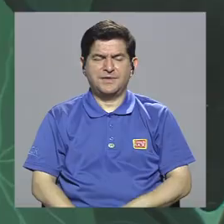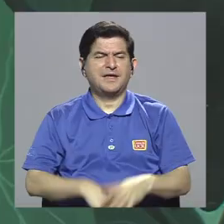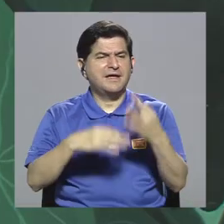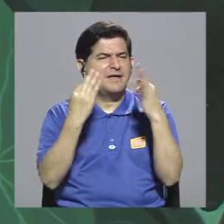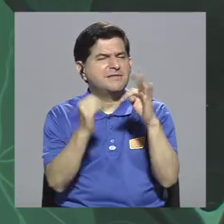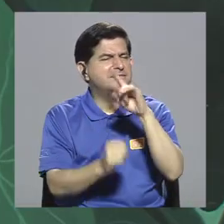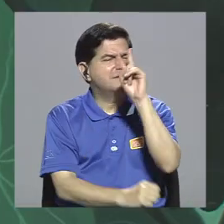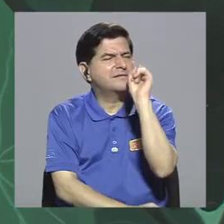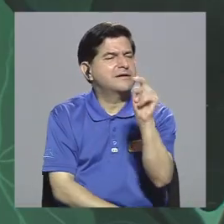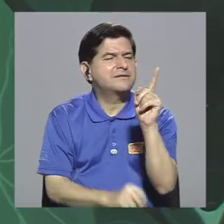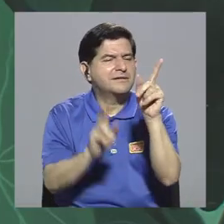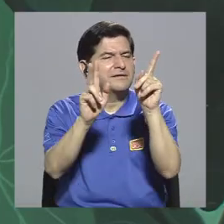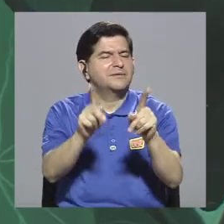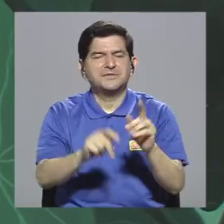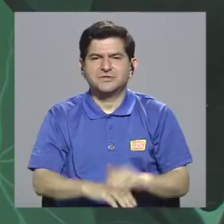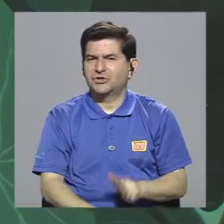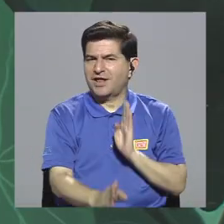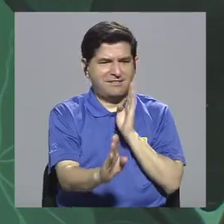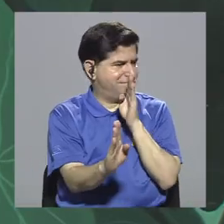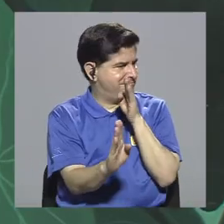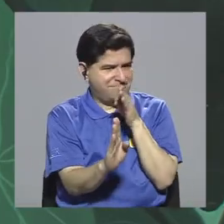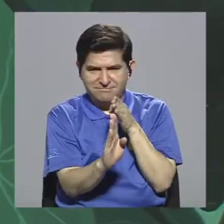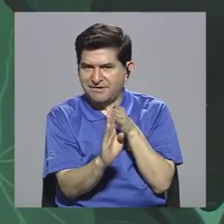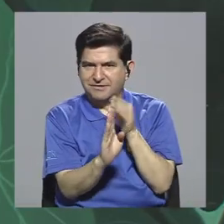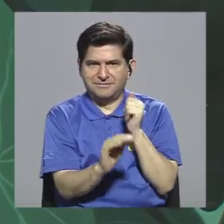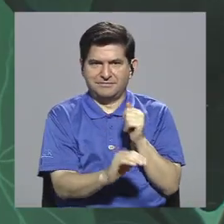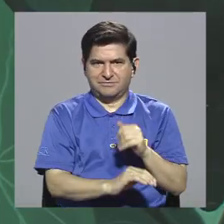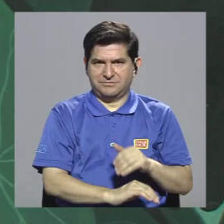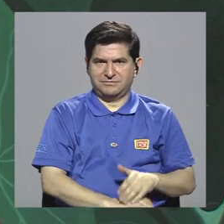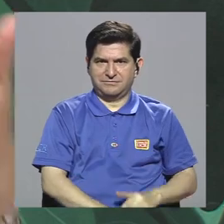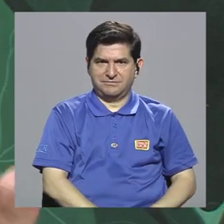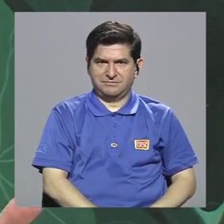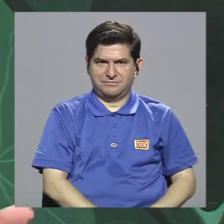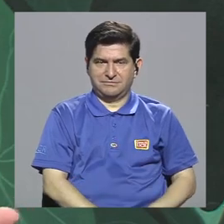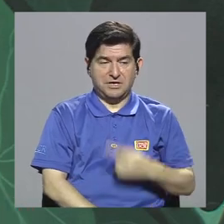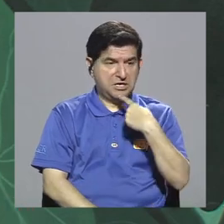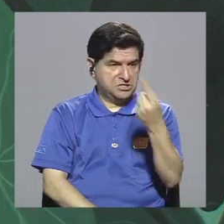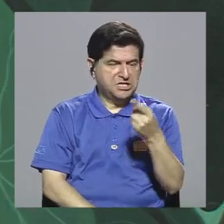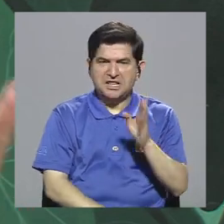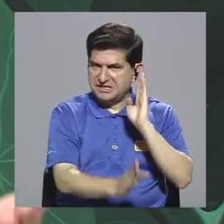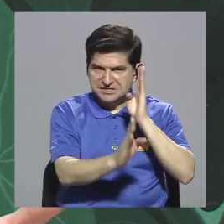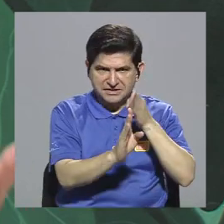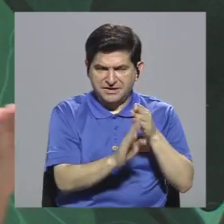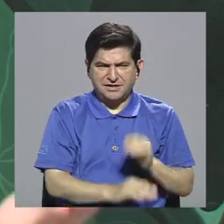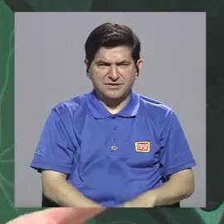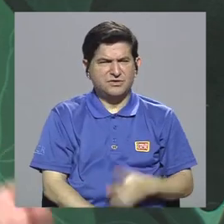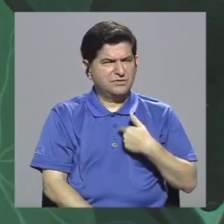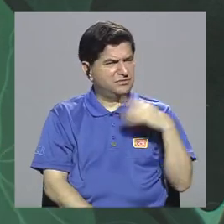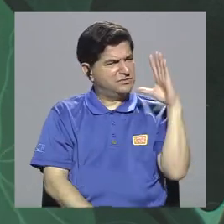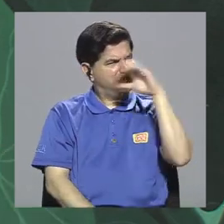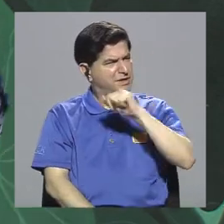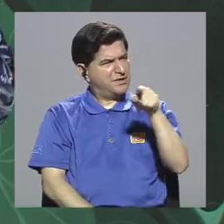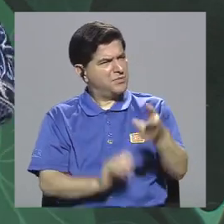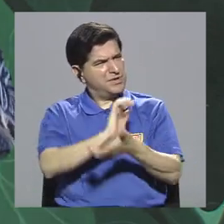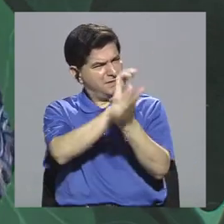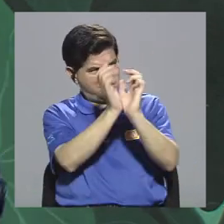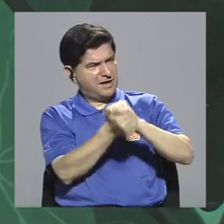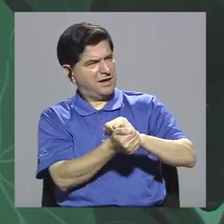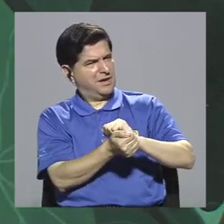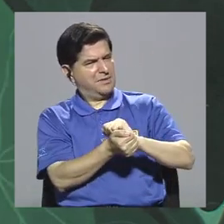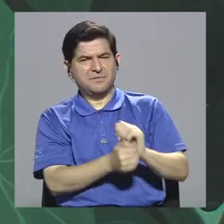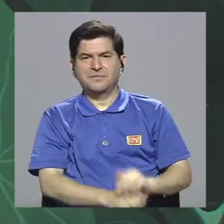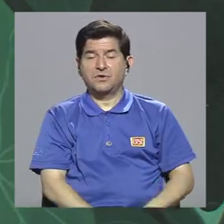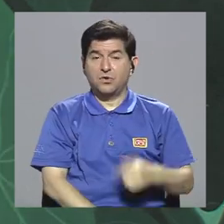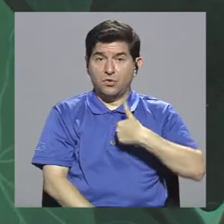a preguntarle a esa persona abiertamente, pues decirle abiertamente que ha notado cambios y si